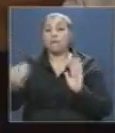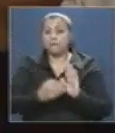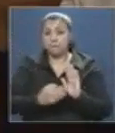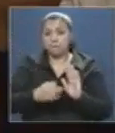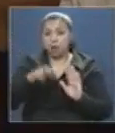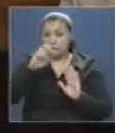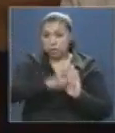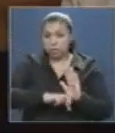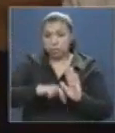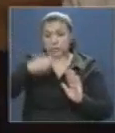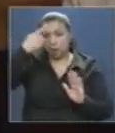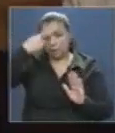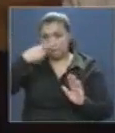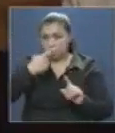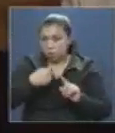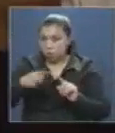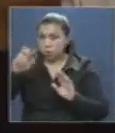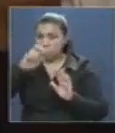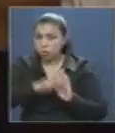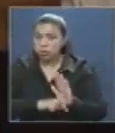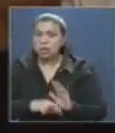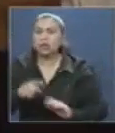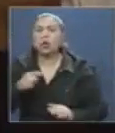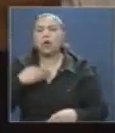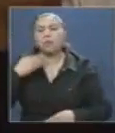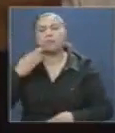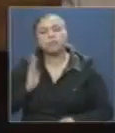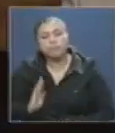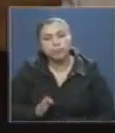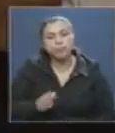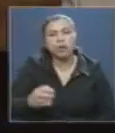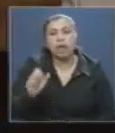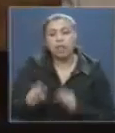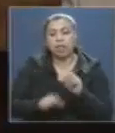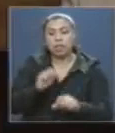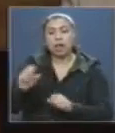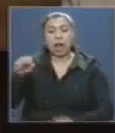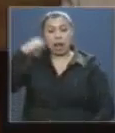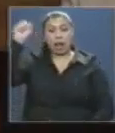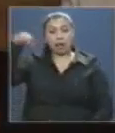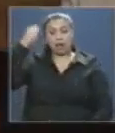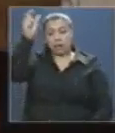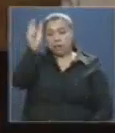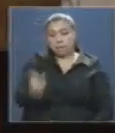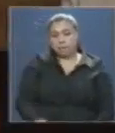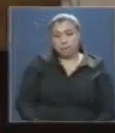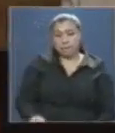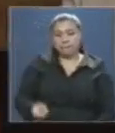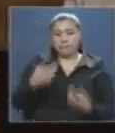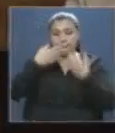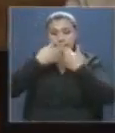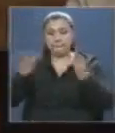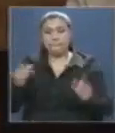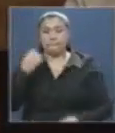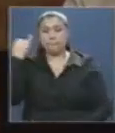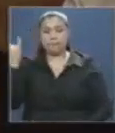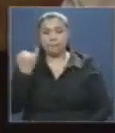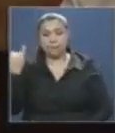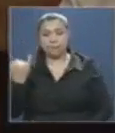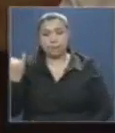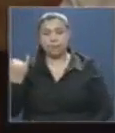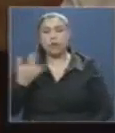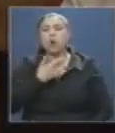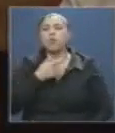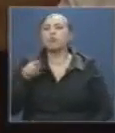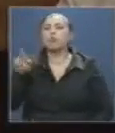misma manera que en otros proyectos vamos a seguir defendiendo la autonomía personal y las libertades individuales,